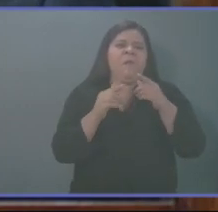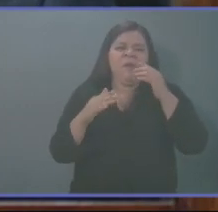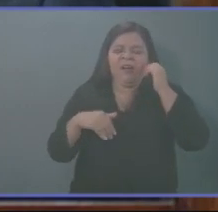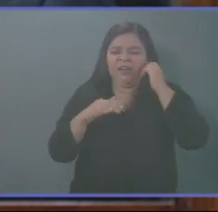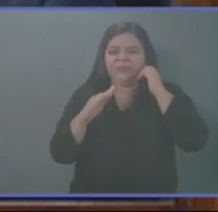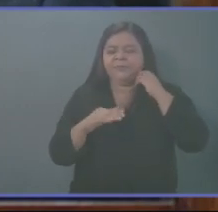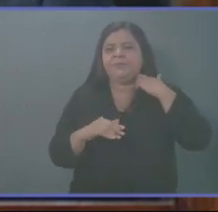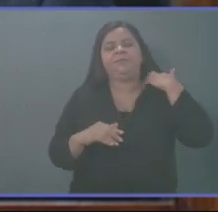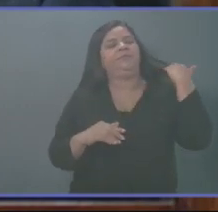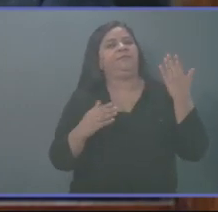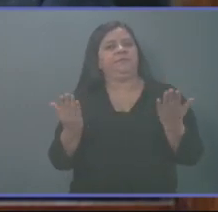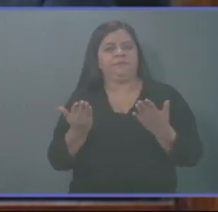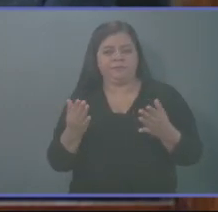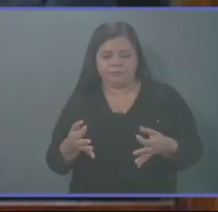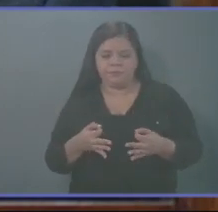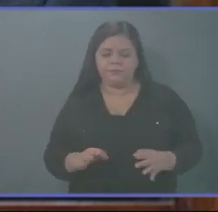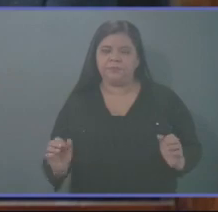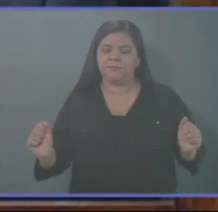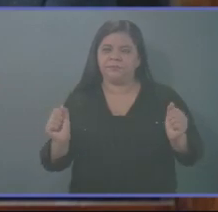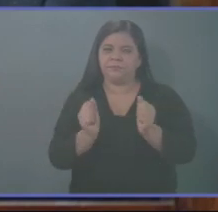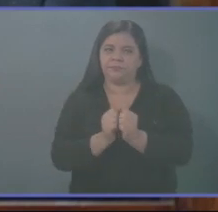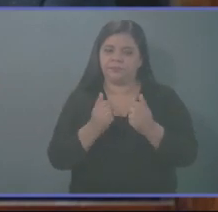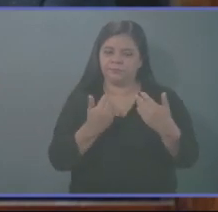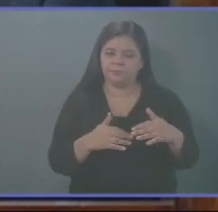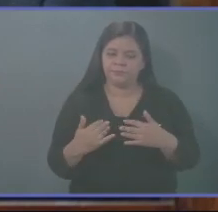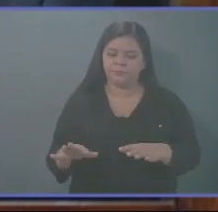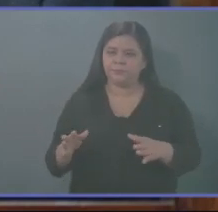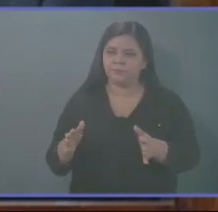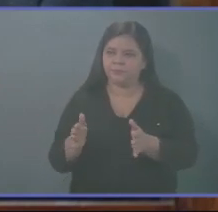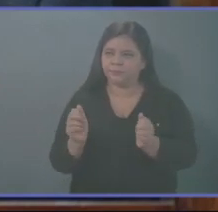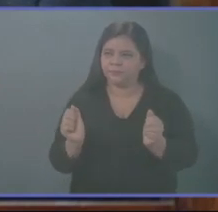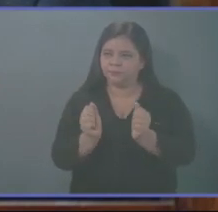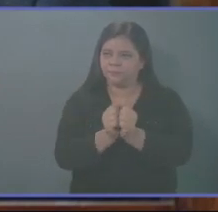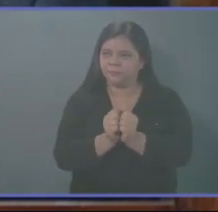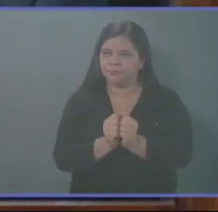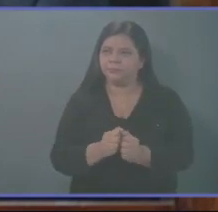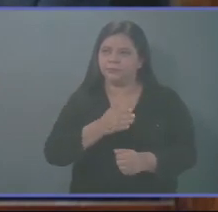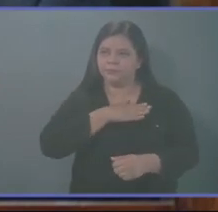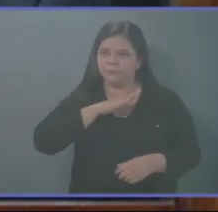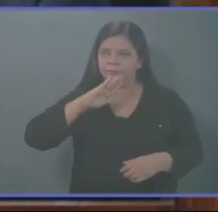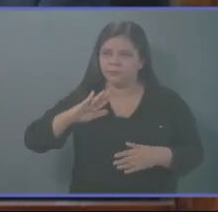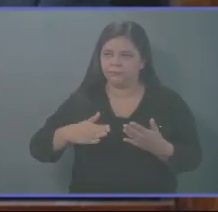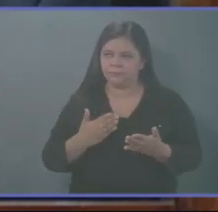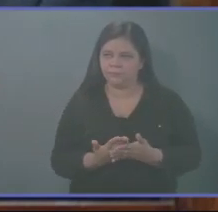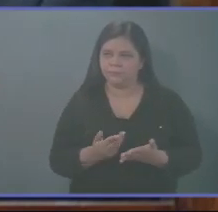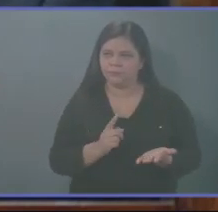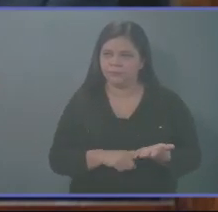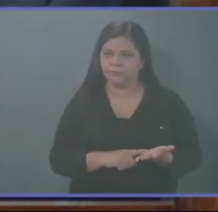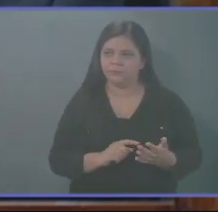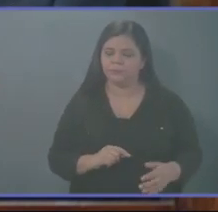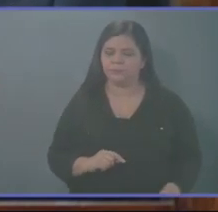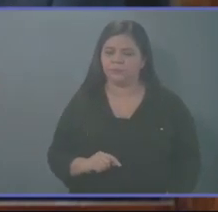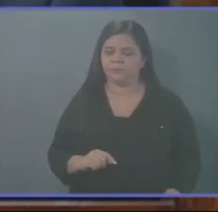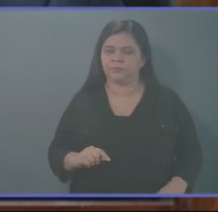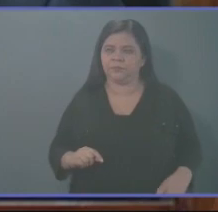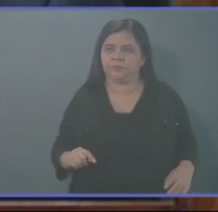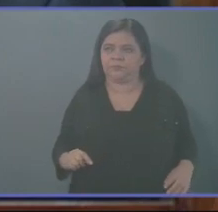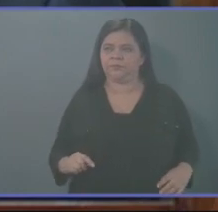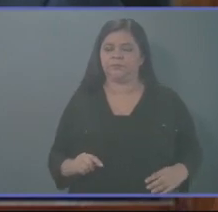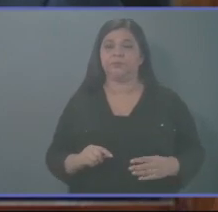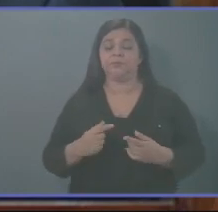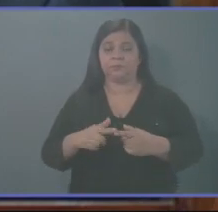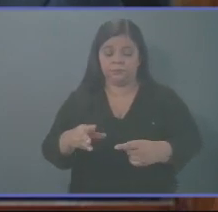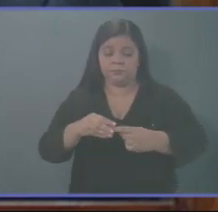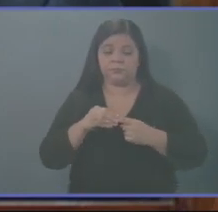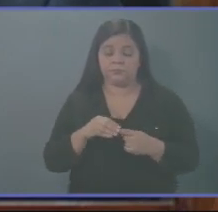que realiza en forma conjunta a través de acciones comunes que dirigieron hacia el cumplimiento del tipo penal. Sobre este